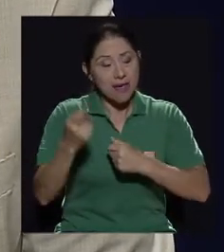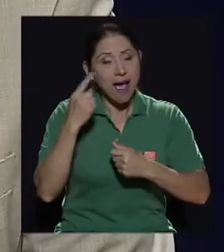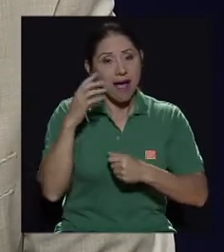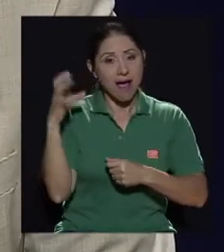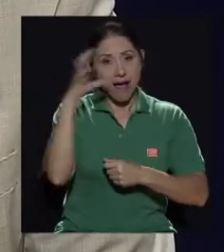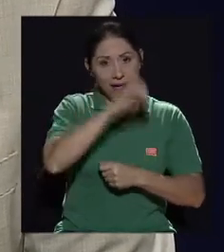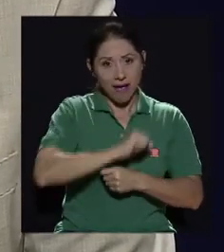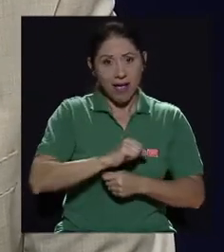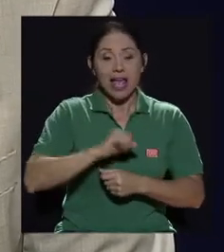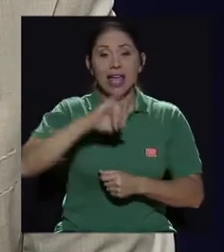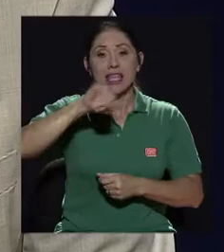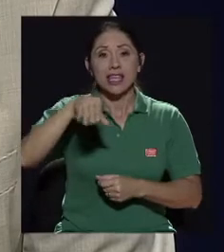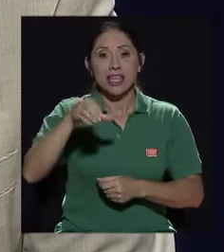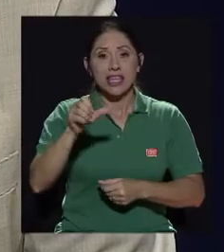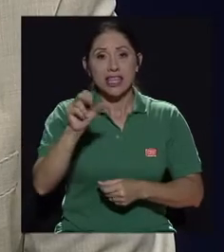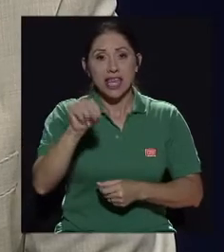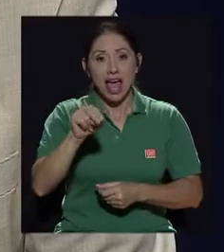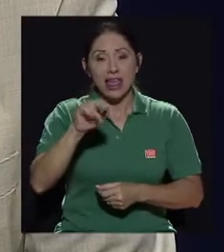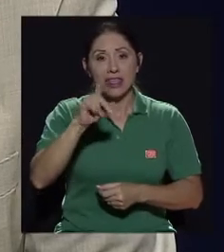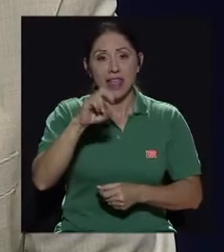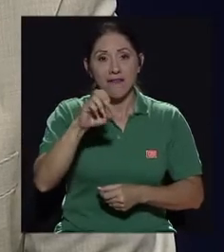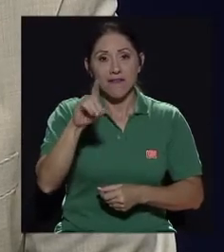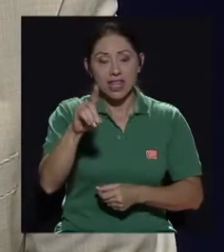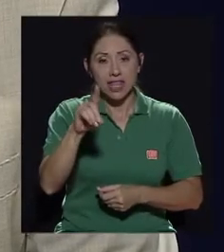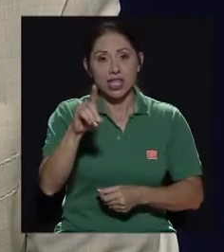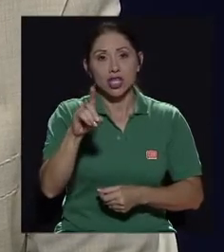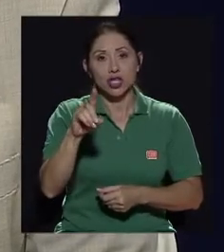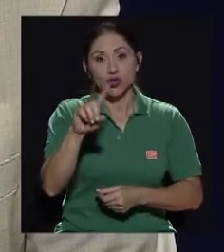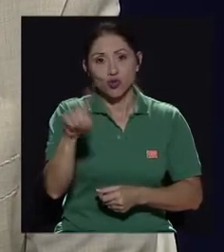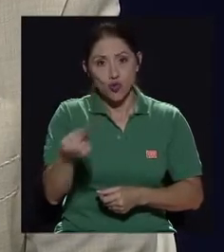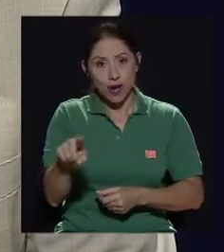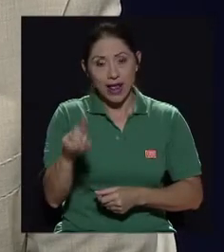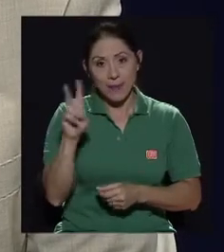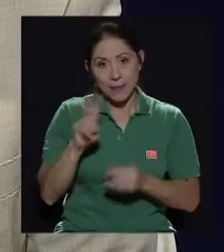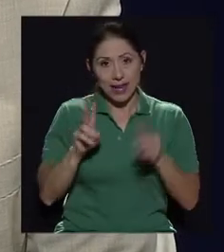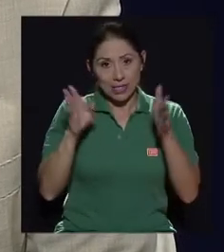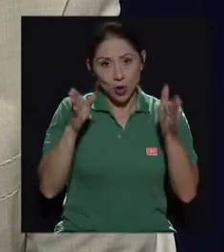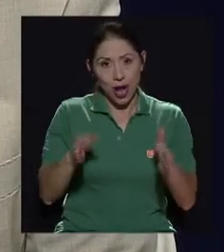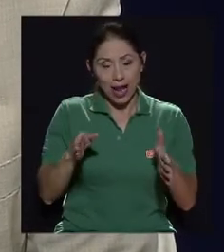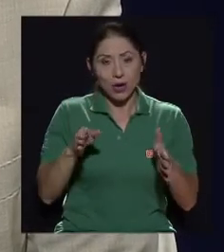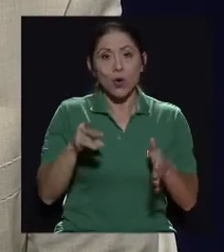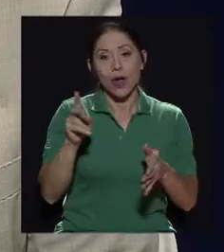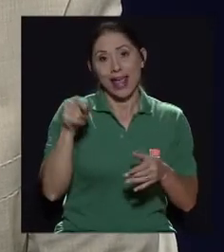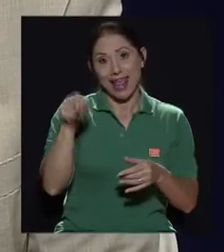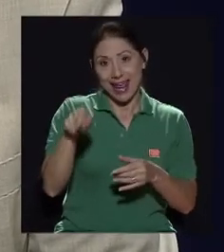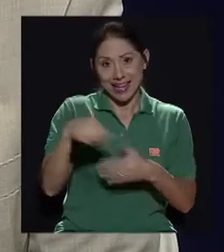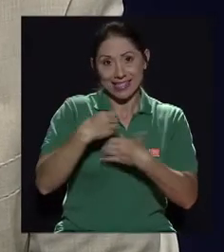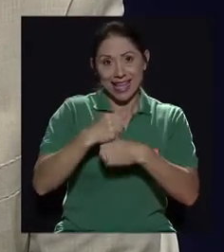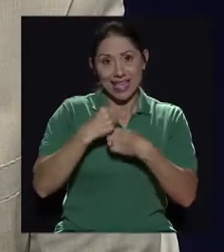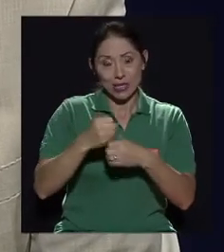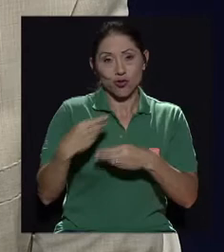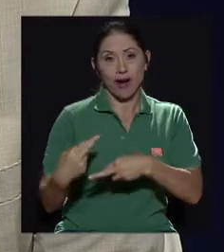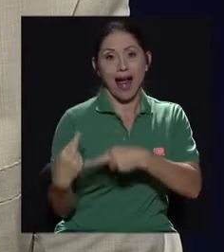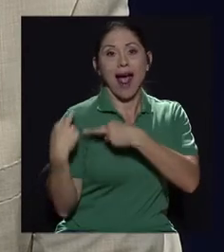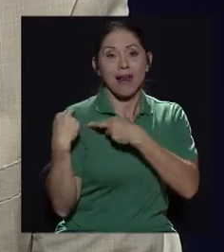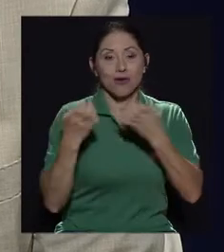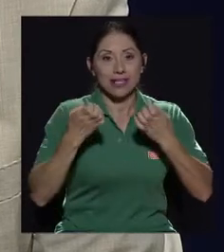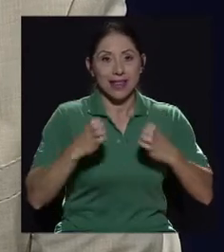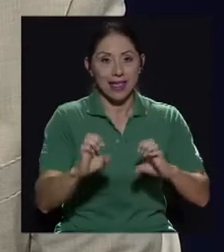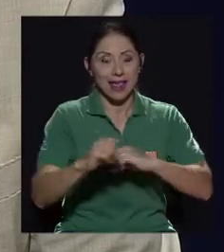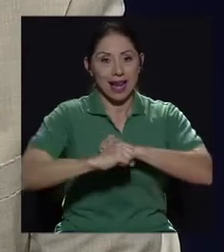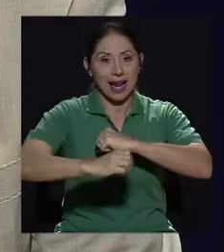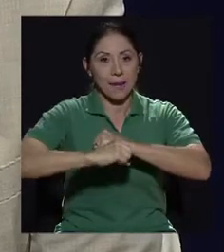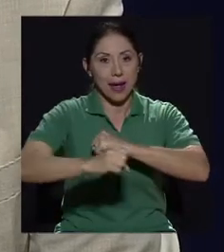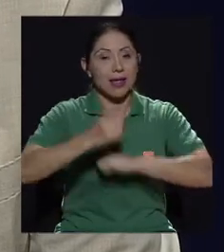empezando en la llanta beats un venezolano que se hizo cargo de la parte estratégica de la campaña y nosotros